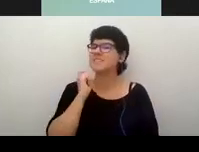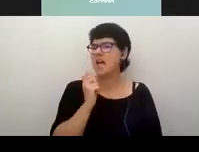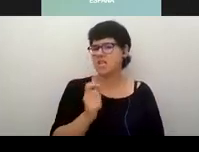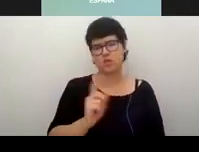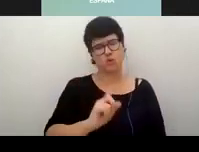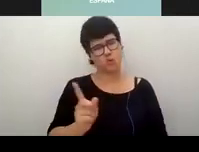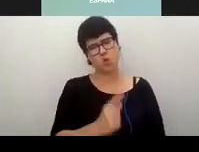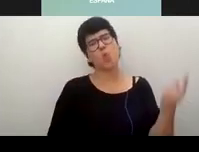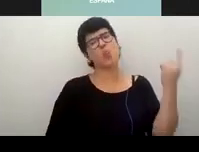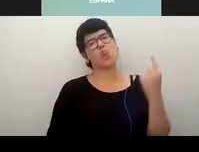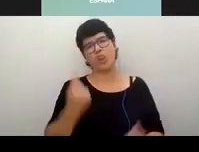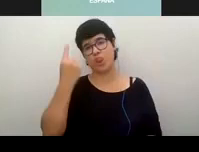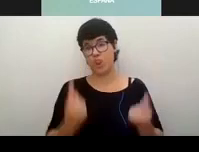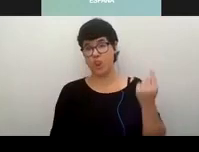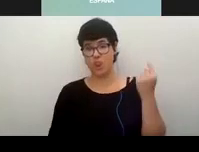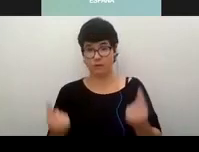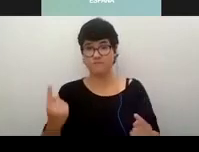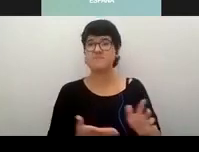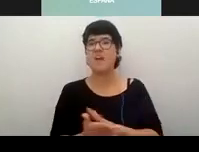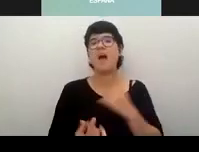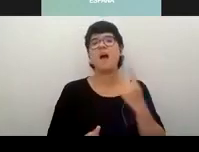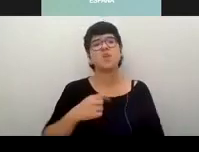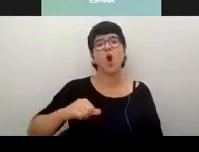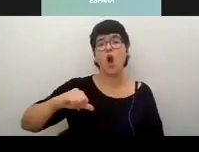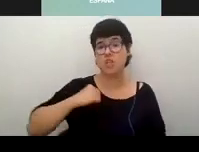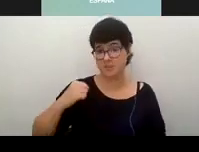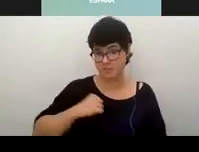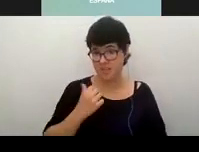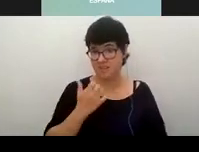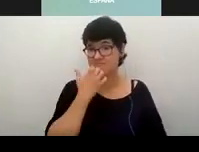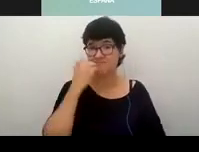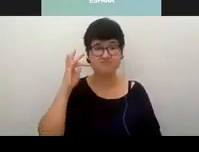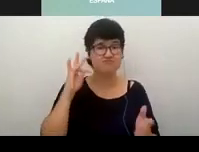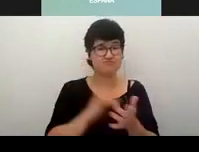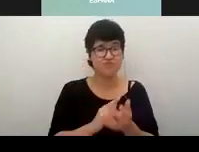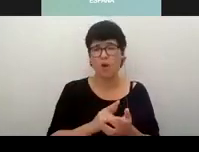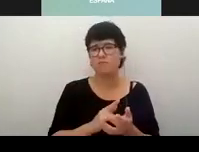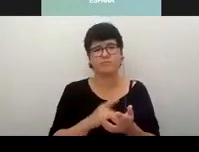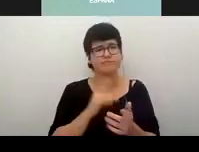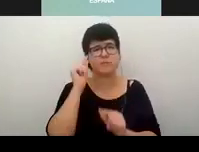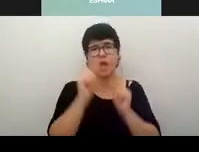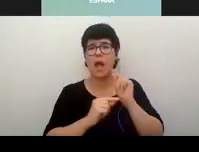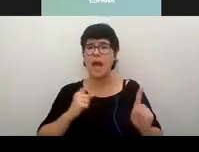de vez en cuando, sobre todo a nivel hospitalario, cuando utilizan antibióticos de muy amplio espectro, se